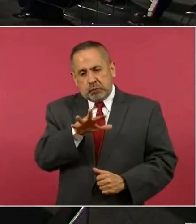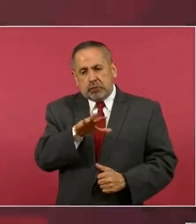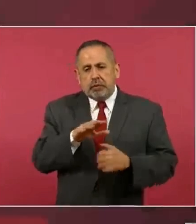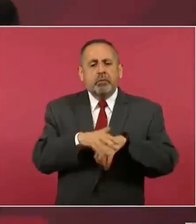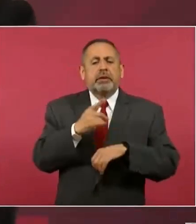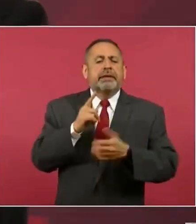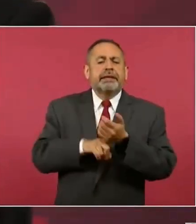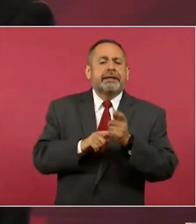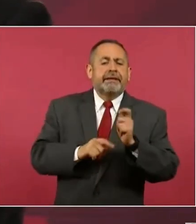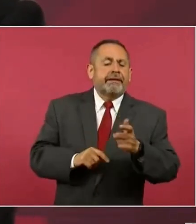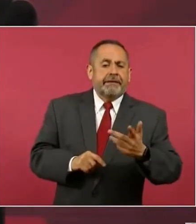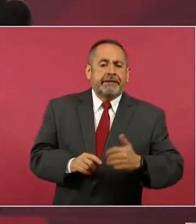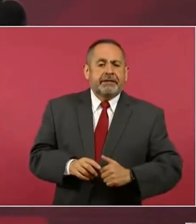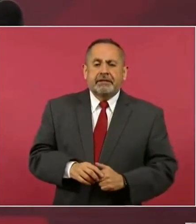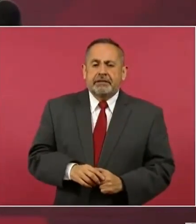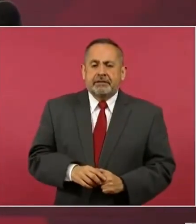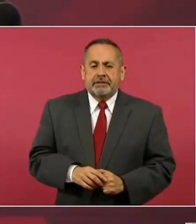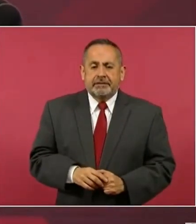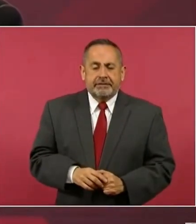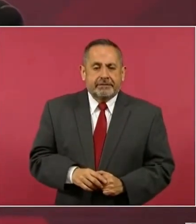porque